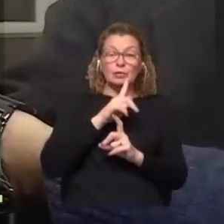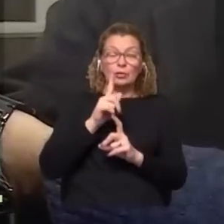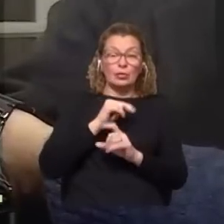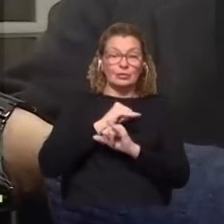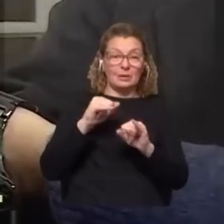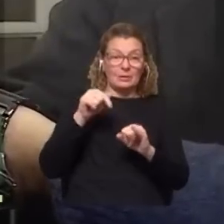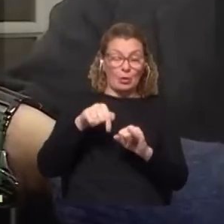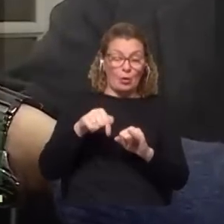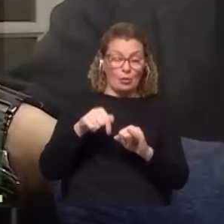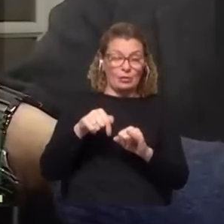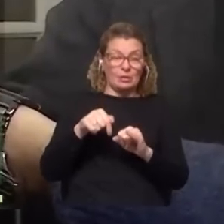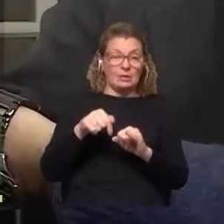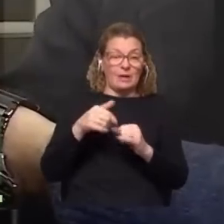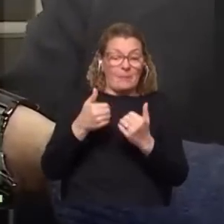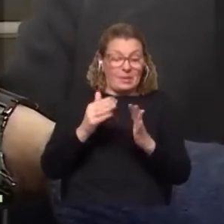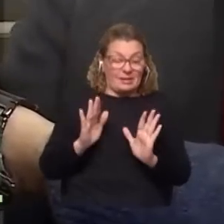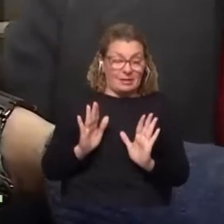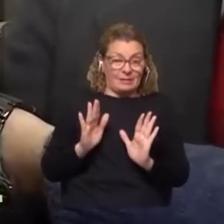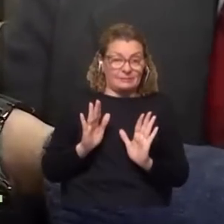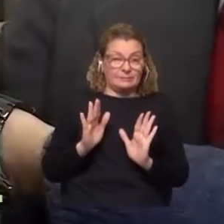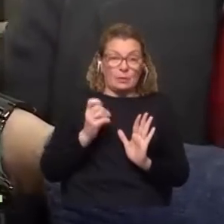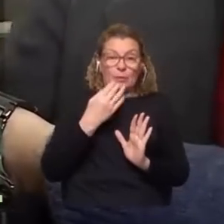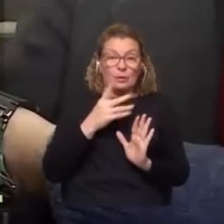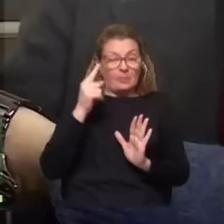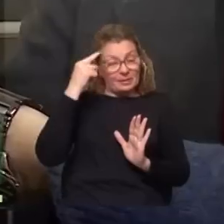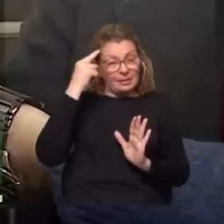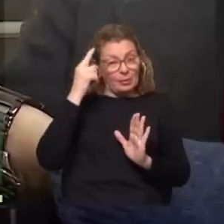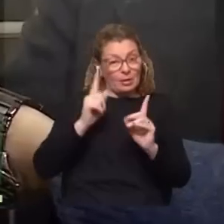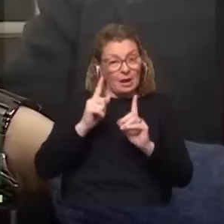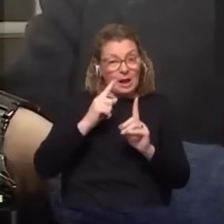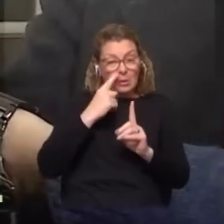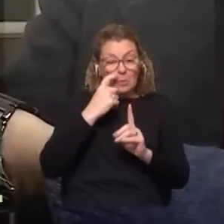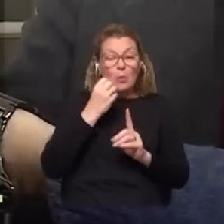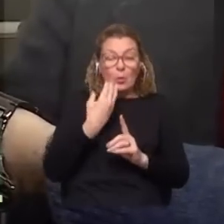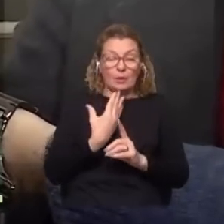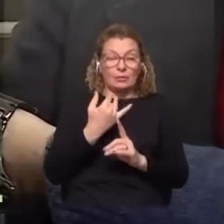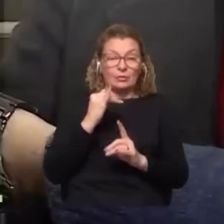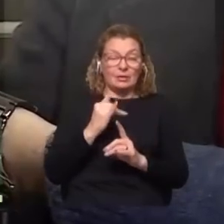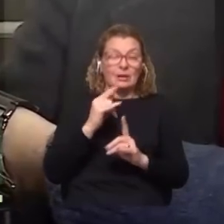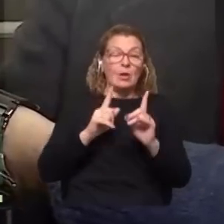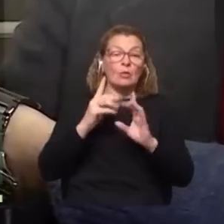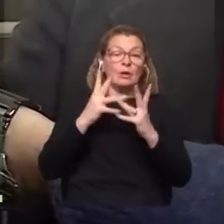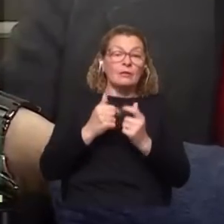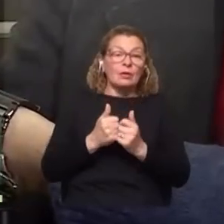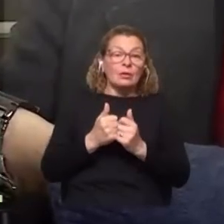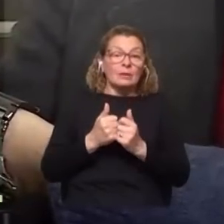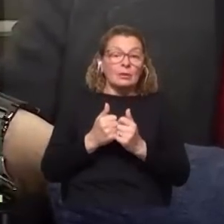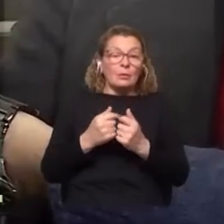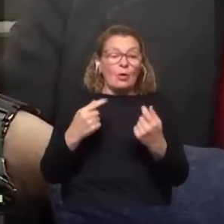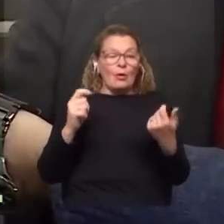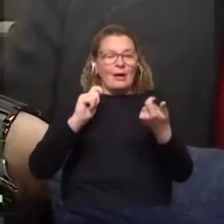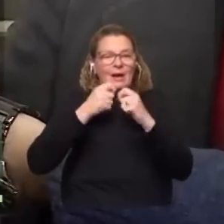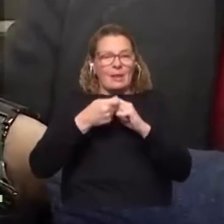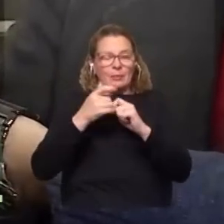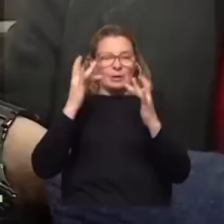culmina en el día de hoy sino simplemente es un inicio y bueno creemos que es un inicio muy auspicioso para de alguna manera contrarrestar una transformación